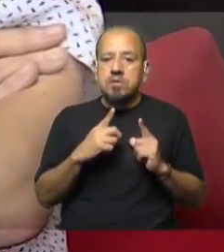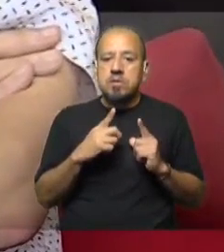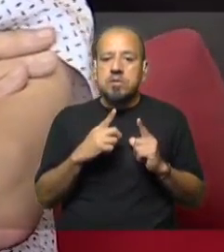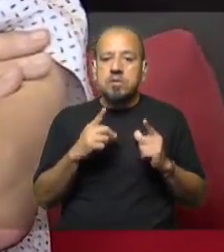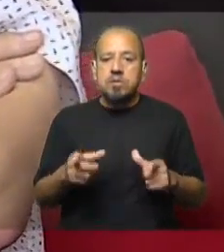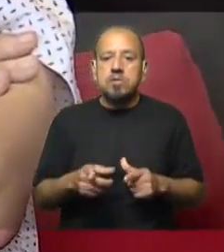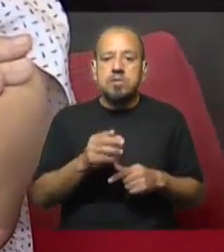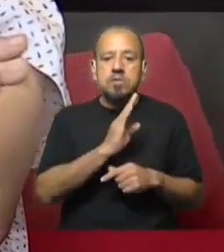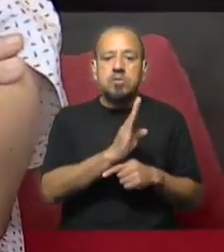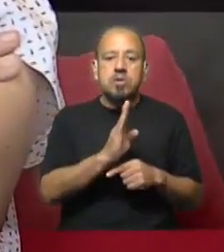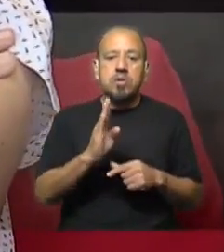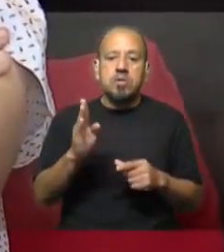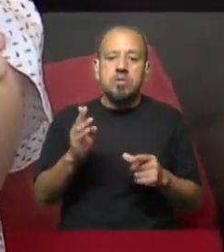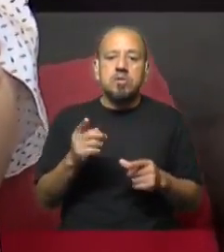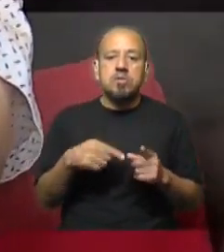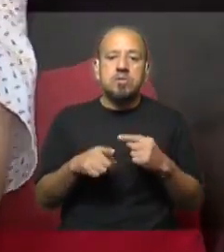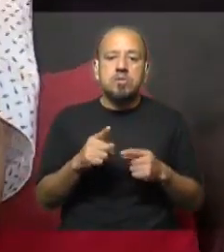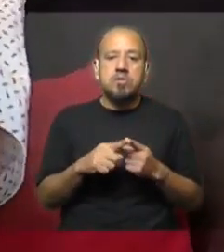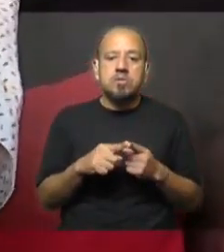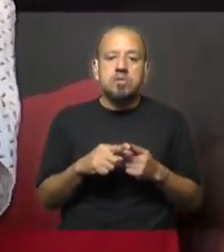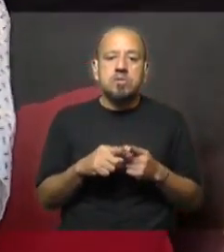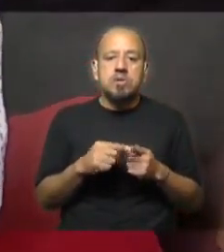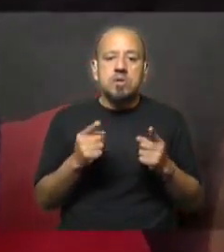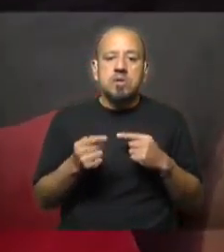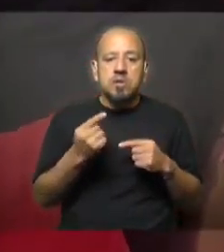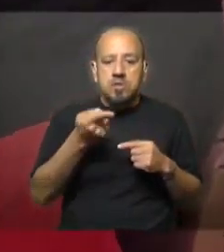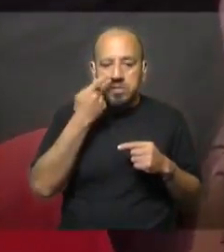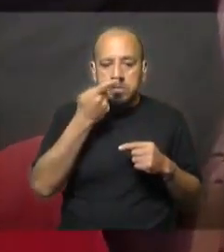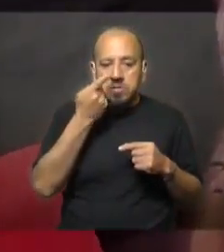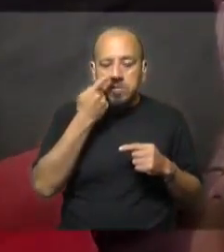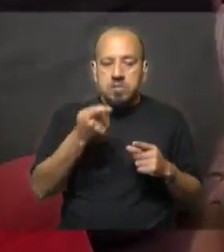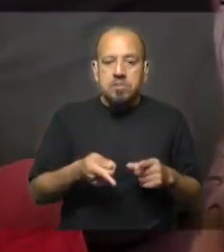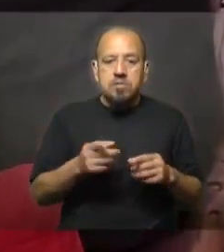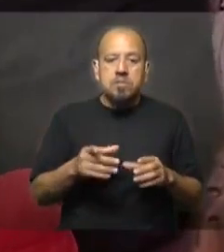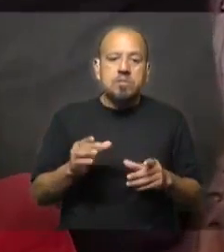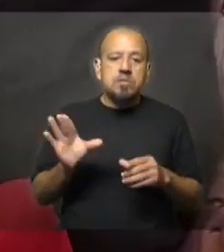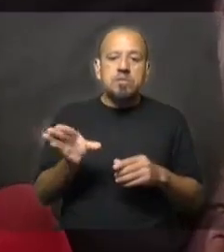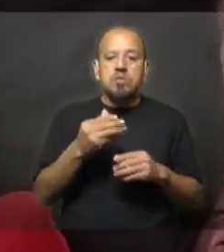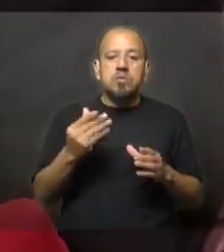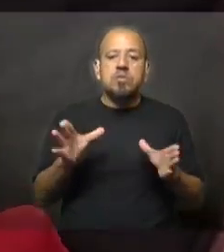nos va a ayudar para eso. Es una oleada interesante para toda la colectividad.